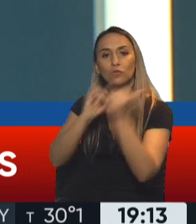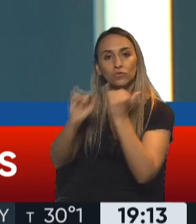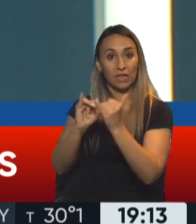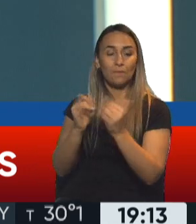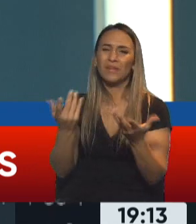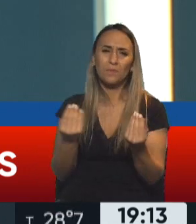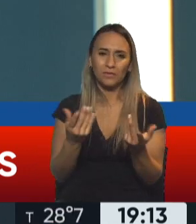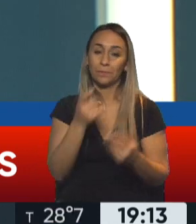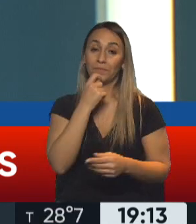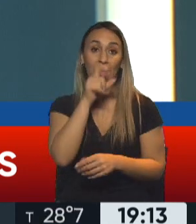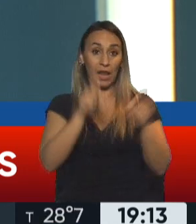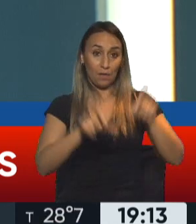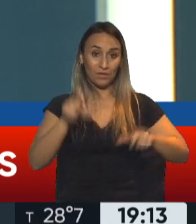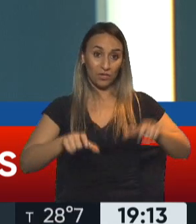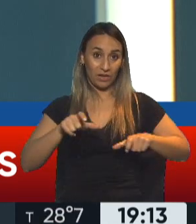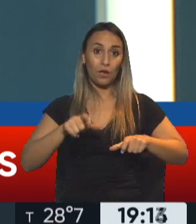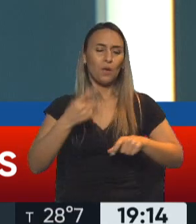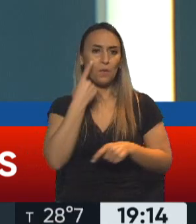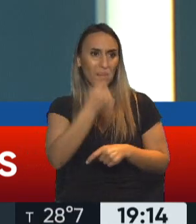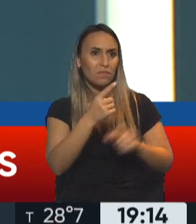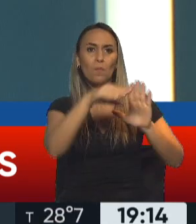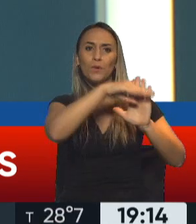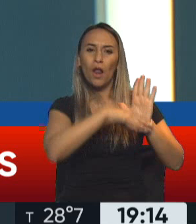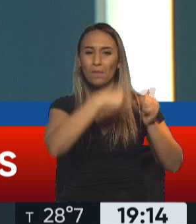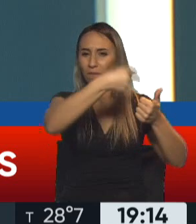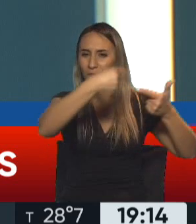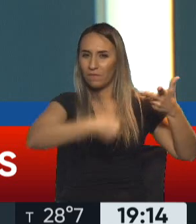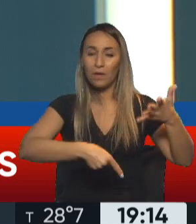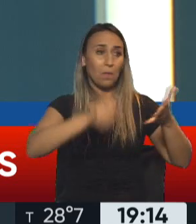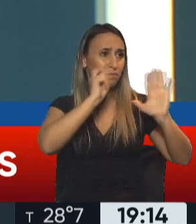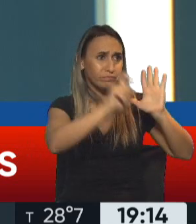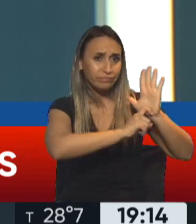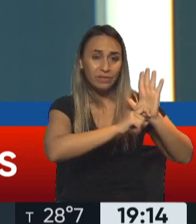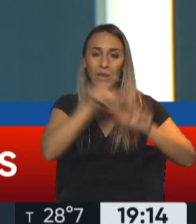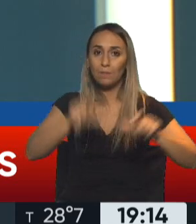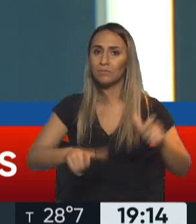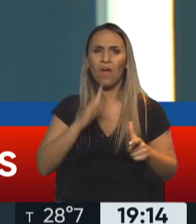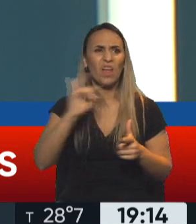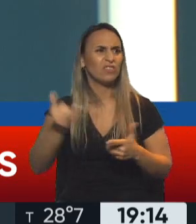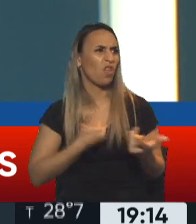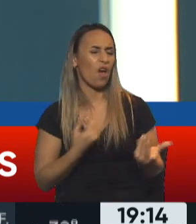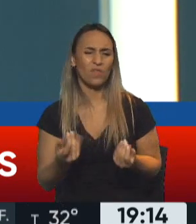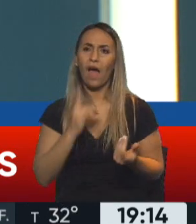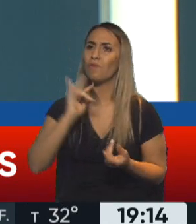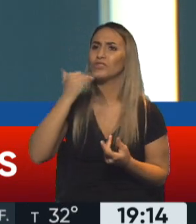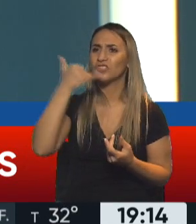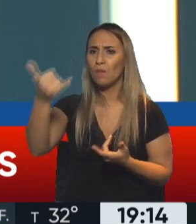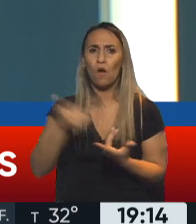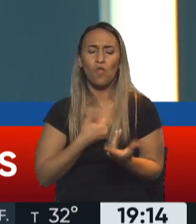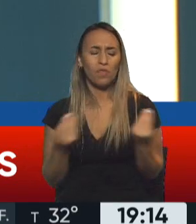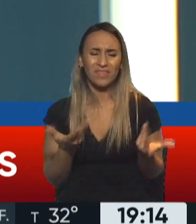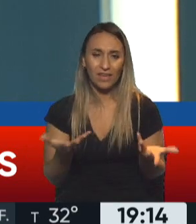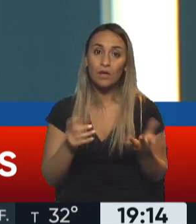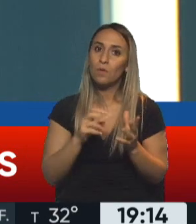cuando ven el incumplimiento de los distintos programas que hay de control de precios, no saben dónde denunciar. Claro. Ese es un problema muy grande. Entonces, ¿qué